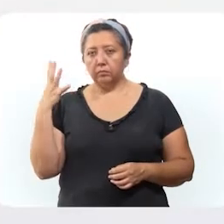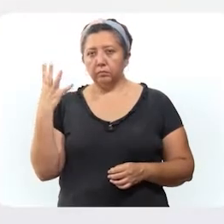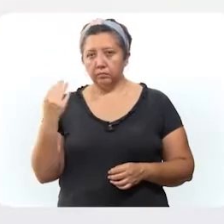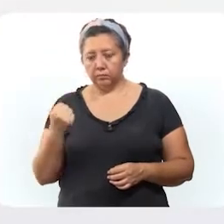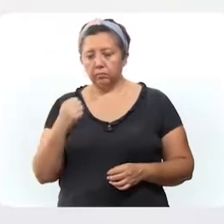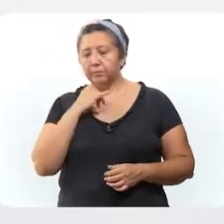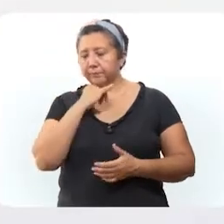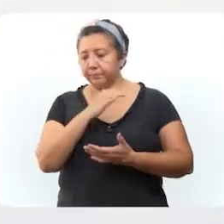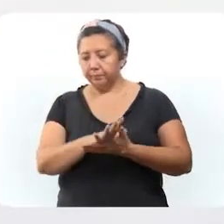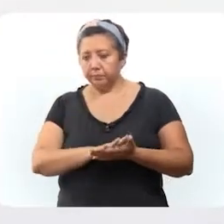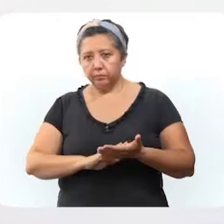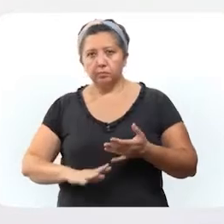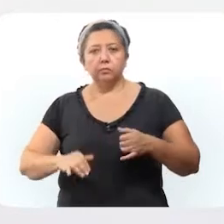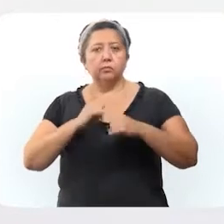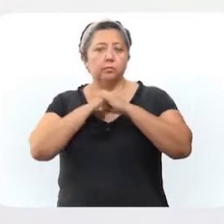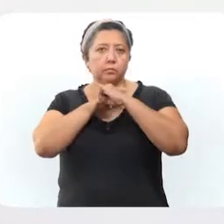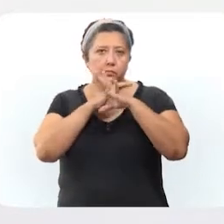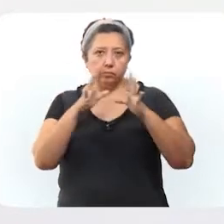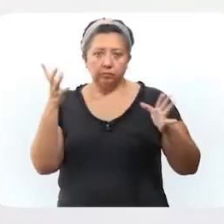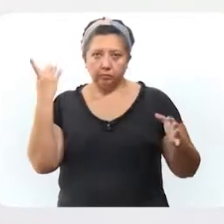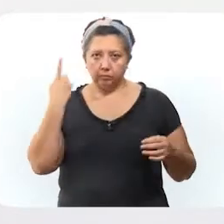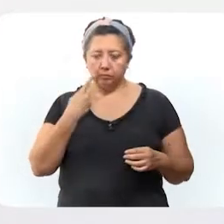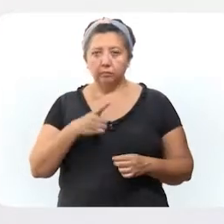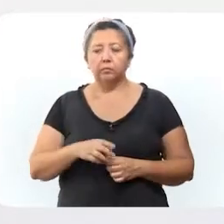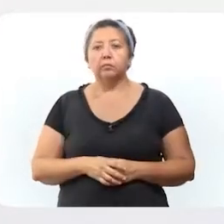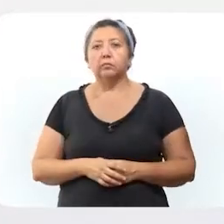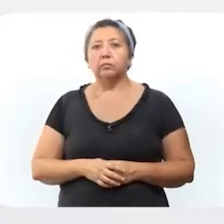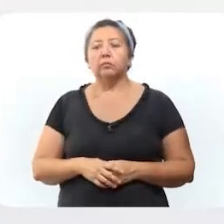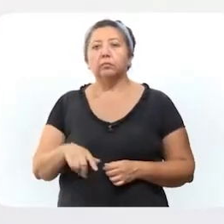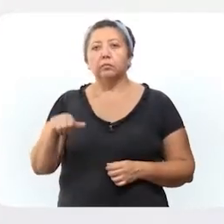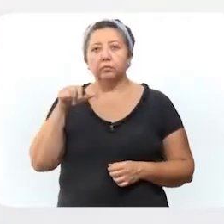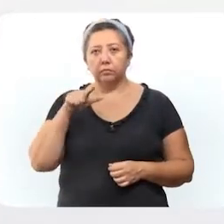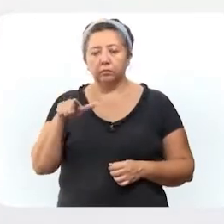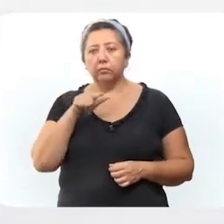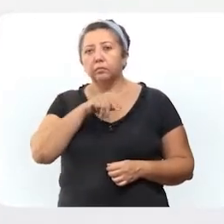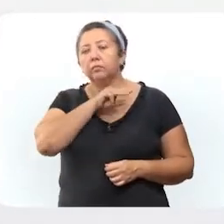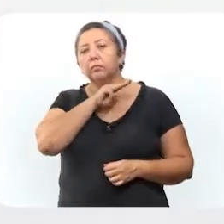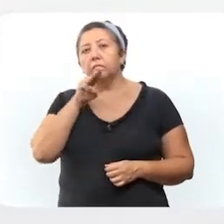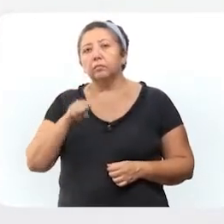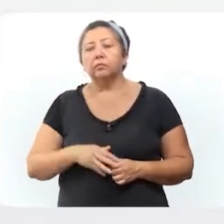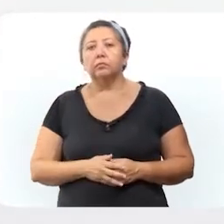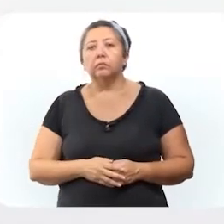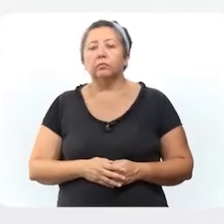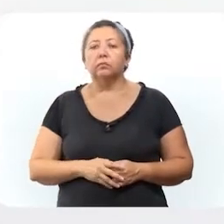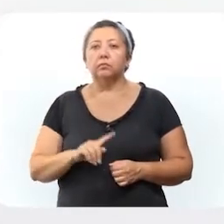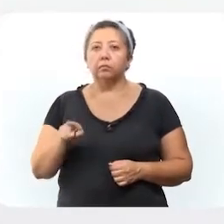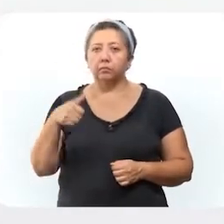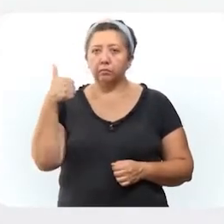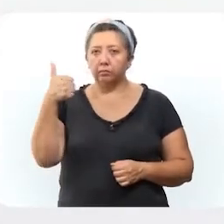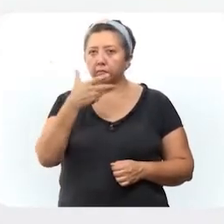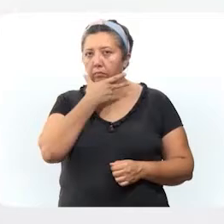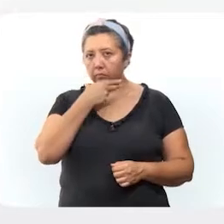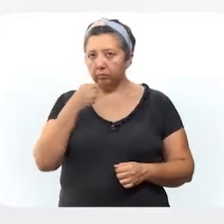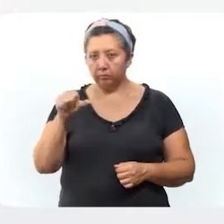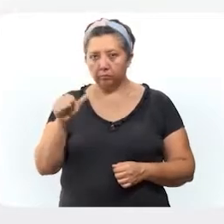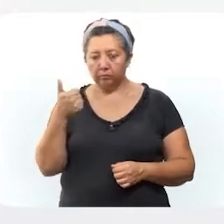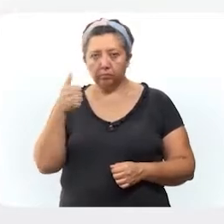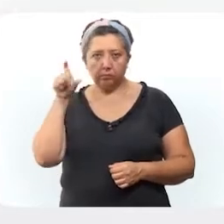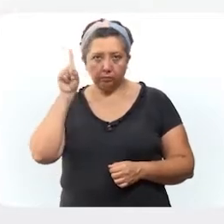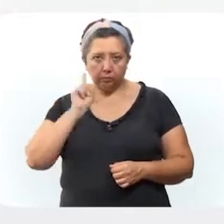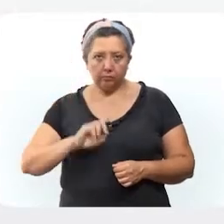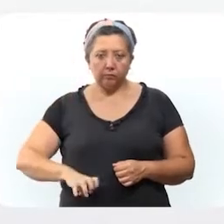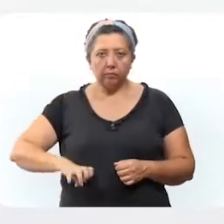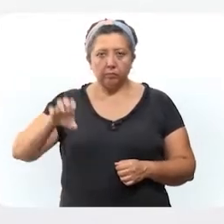9.539. Lamentablemente, en este parte médico informamos de 17 fallecimientos. Son 6 hombres y 11